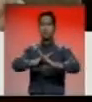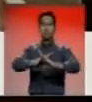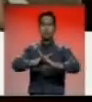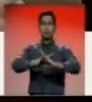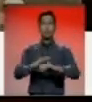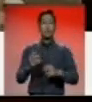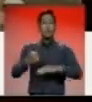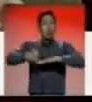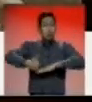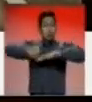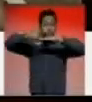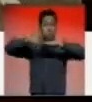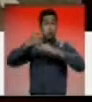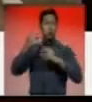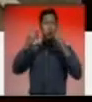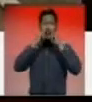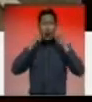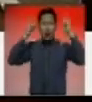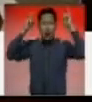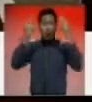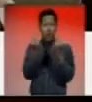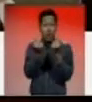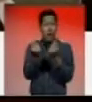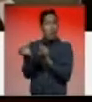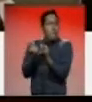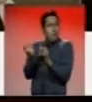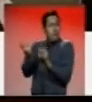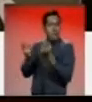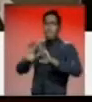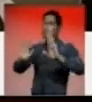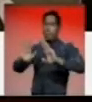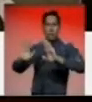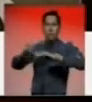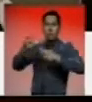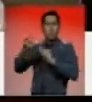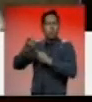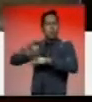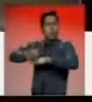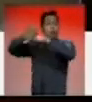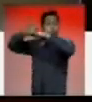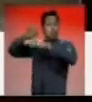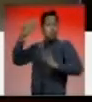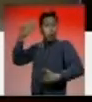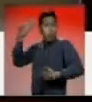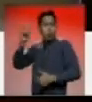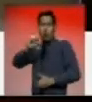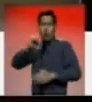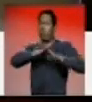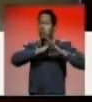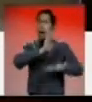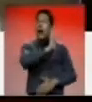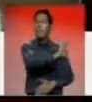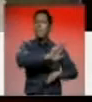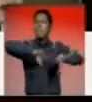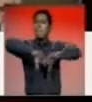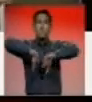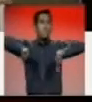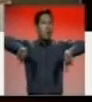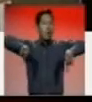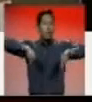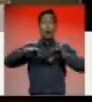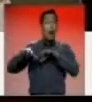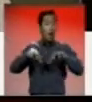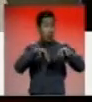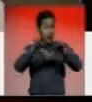poder financiero o la actividad financiera es profesional y debe de mantenerse dentro de sus cánones profesionales es una actividad